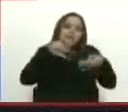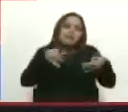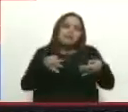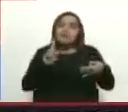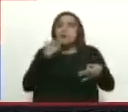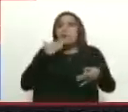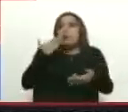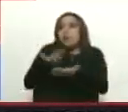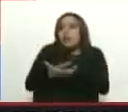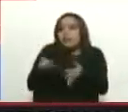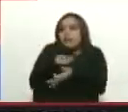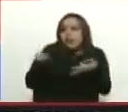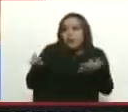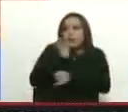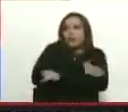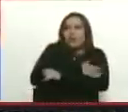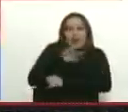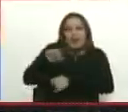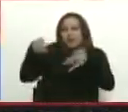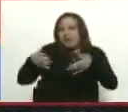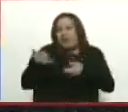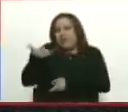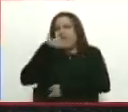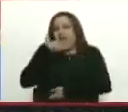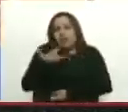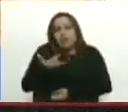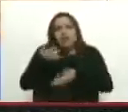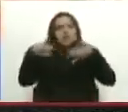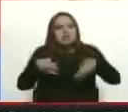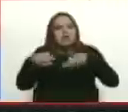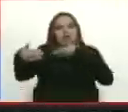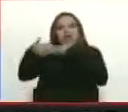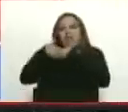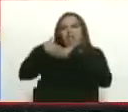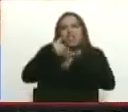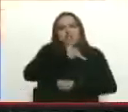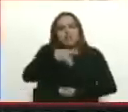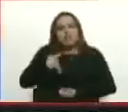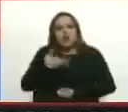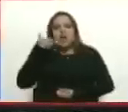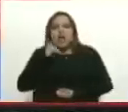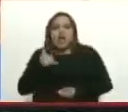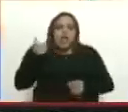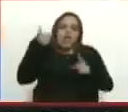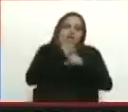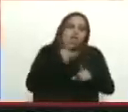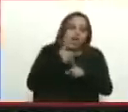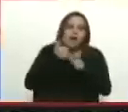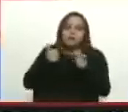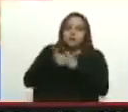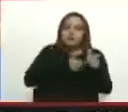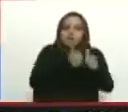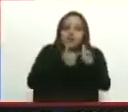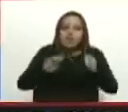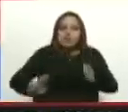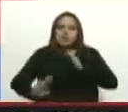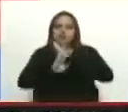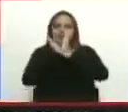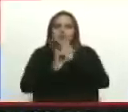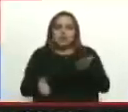pedir otra cosa. En verdad, ellos nos declararon la guerra a nosotros, nos han sometido a una guerra, persecuciones,